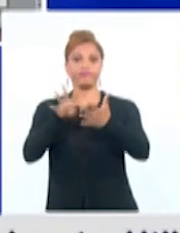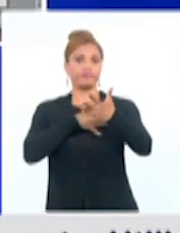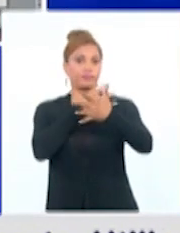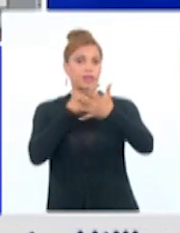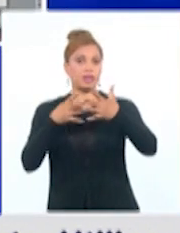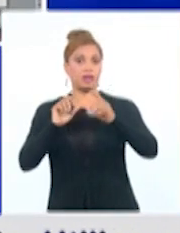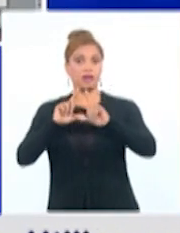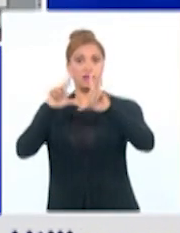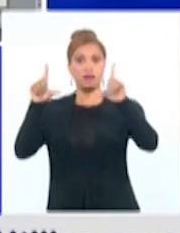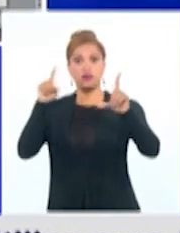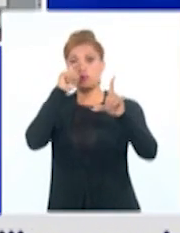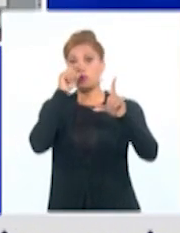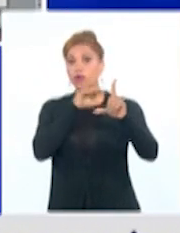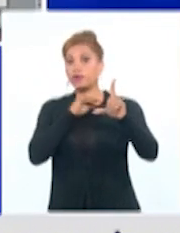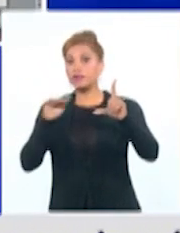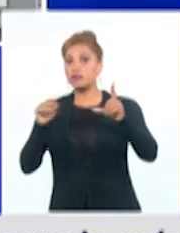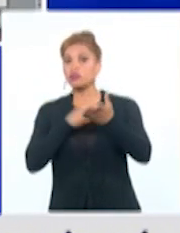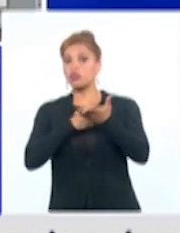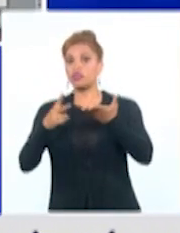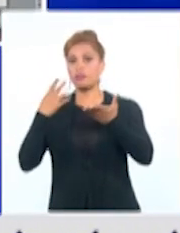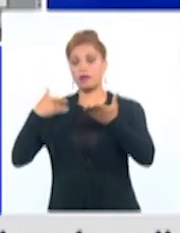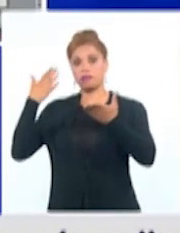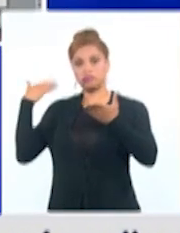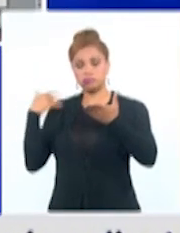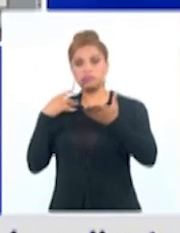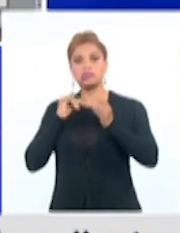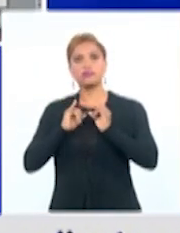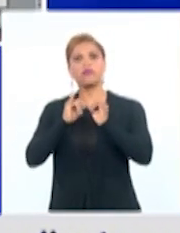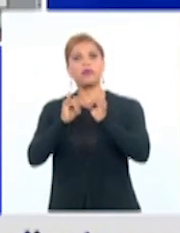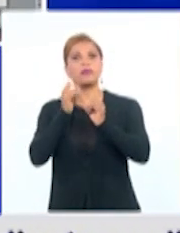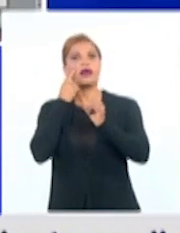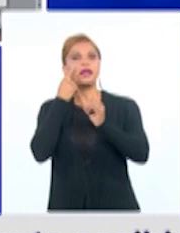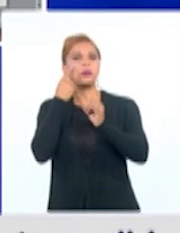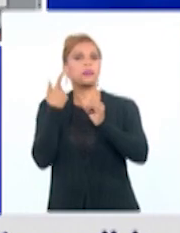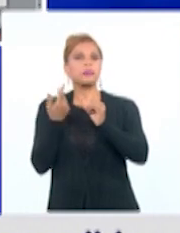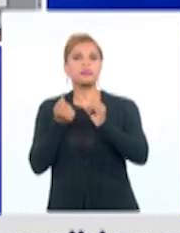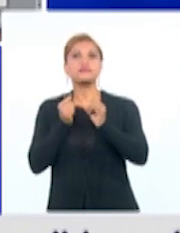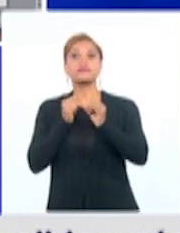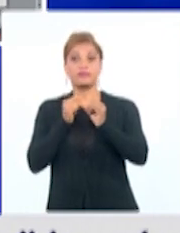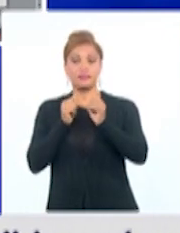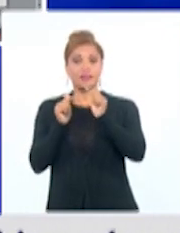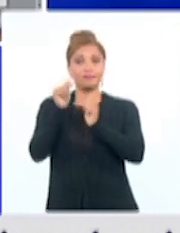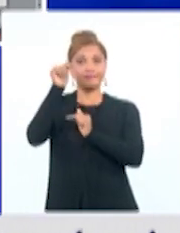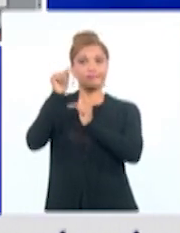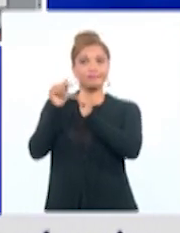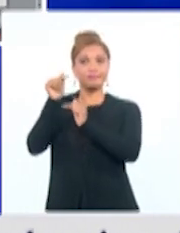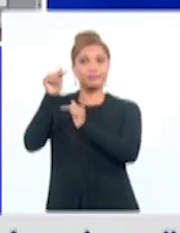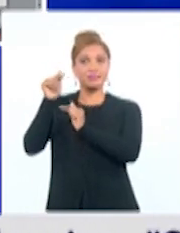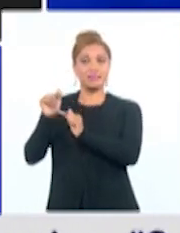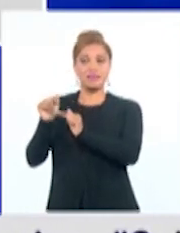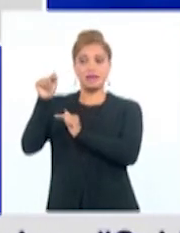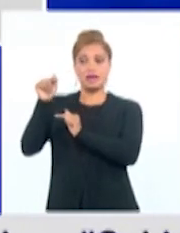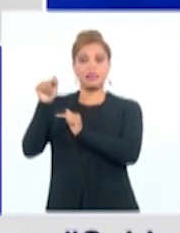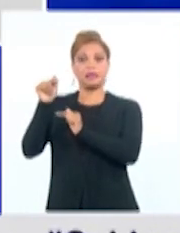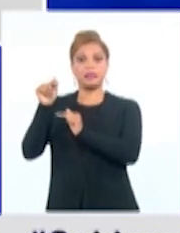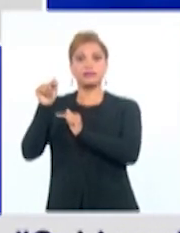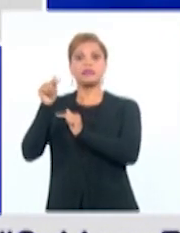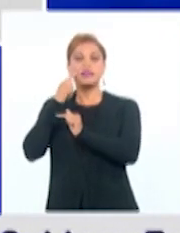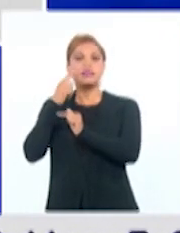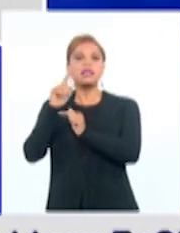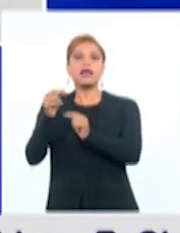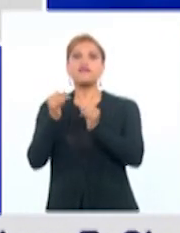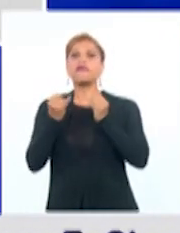pediátricos de los últimos 15 días lo tienen en pantalla. Se han diagnosticado un